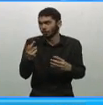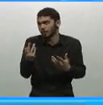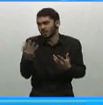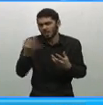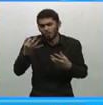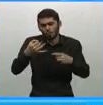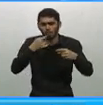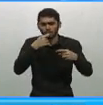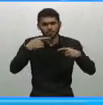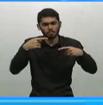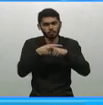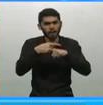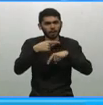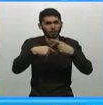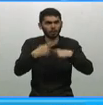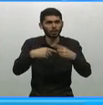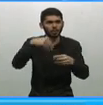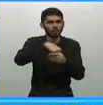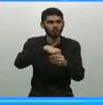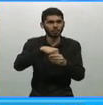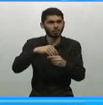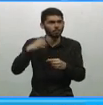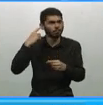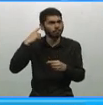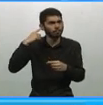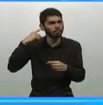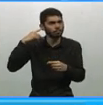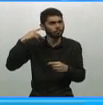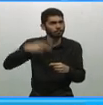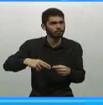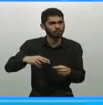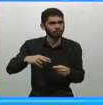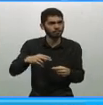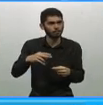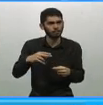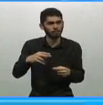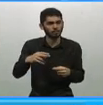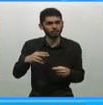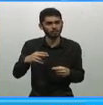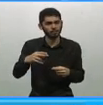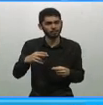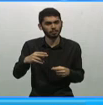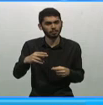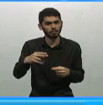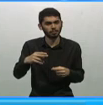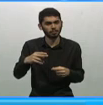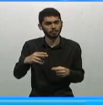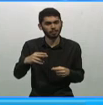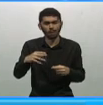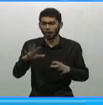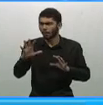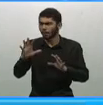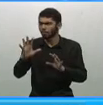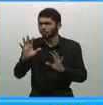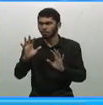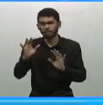partidos y un poco de experiencia no escuchas nada Hola hola A ver vamos a vamos a intentar a cambiar un poquito